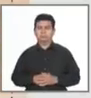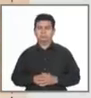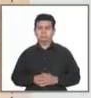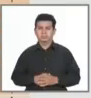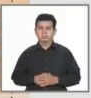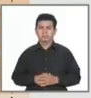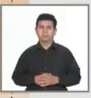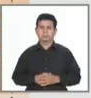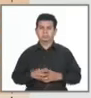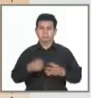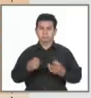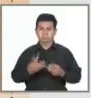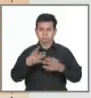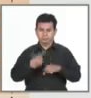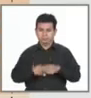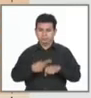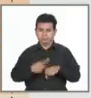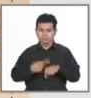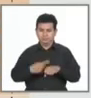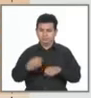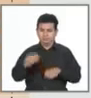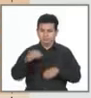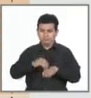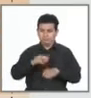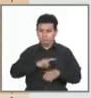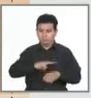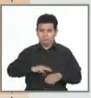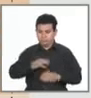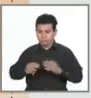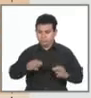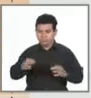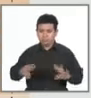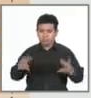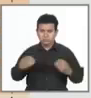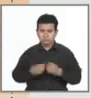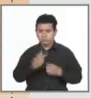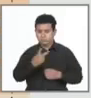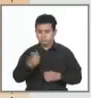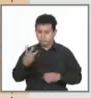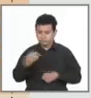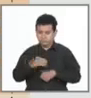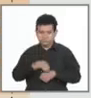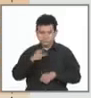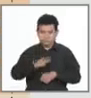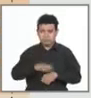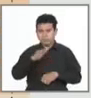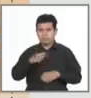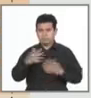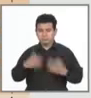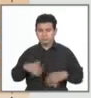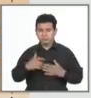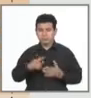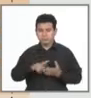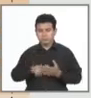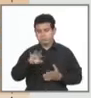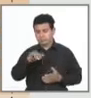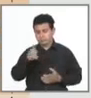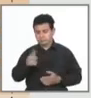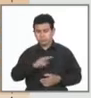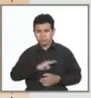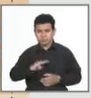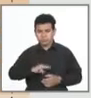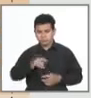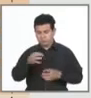en cuanto a los casos positivos por municipio hay 203 casos nuevos en 56